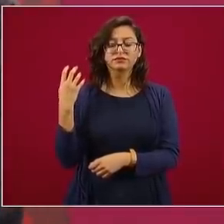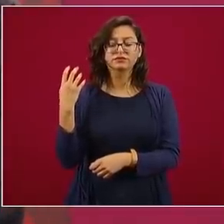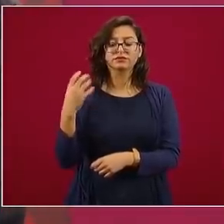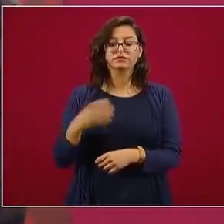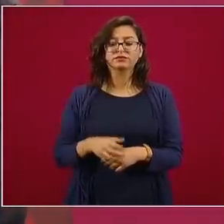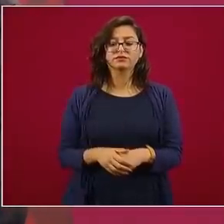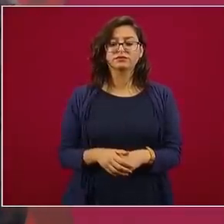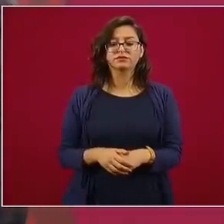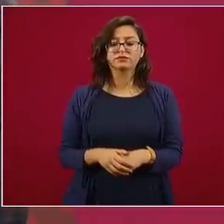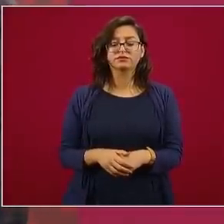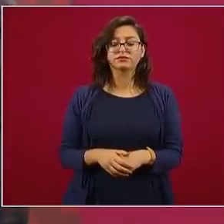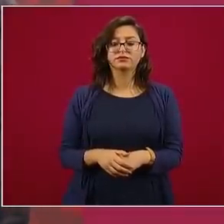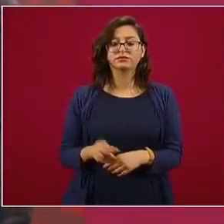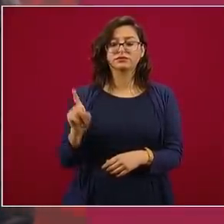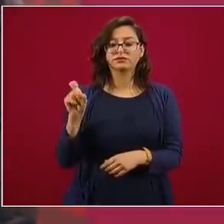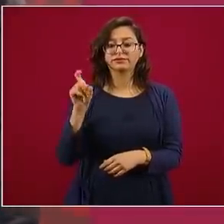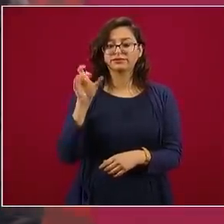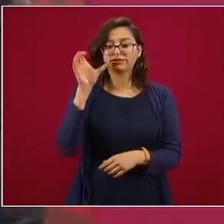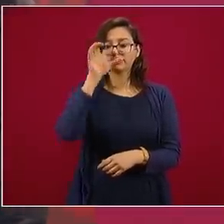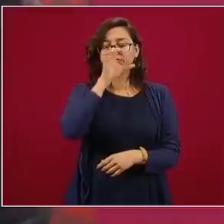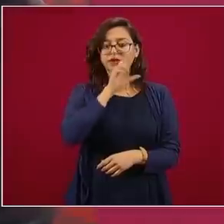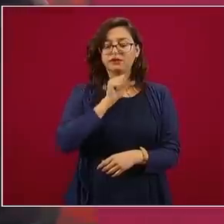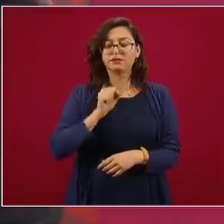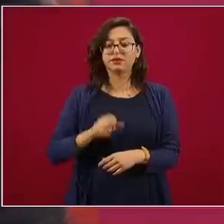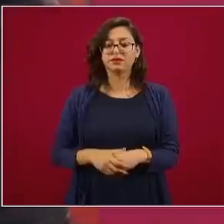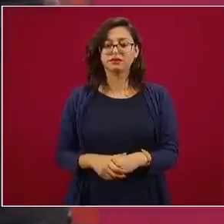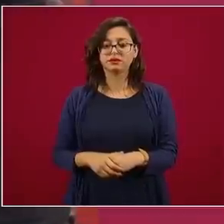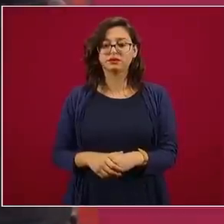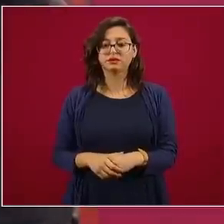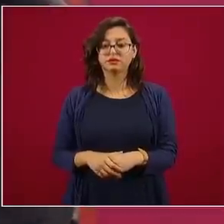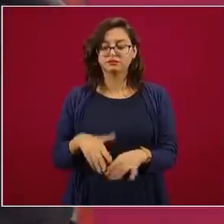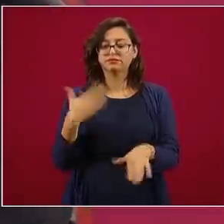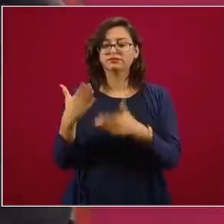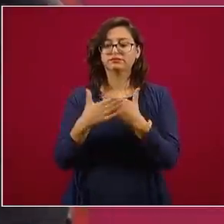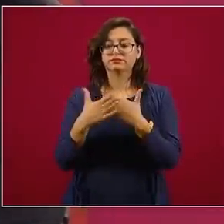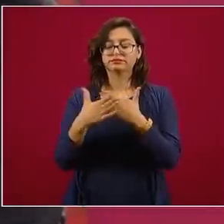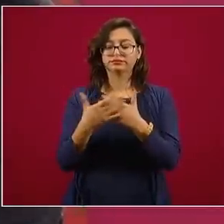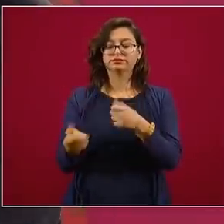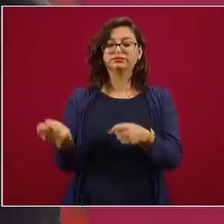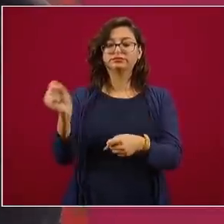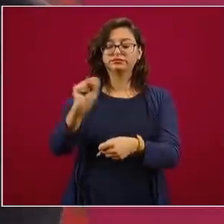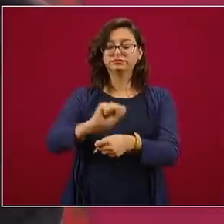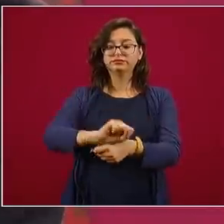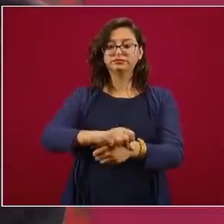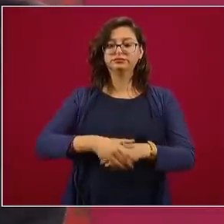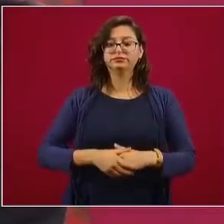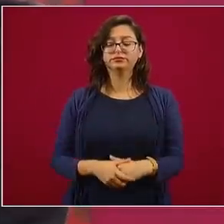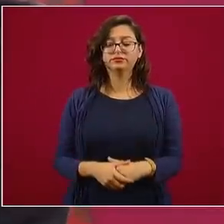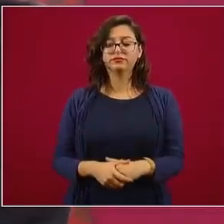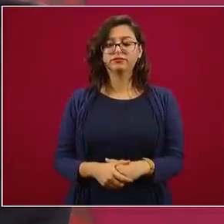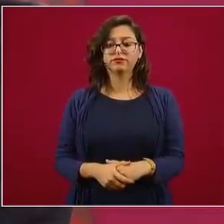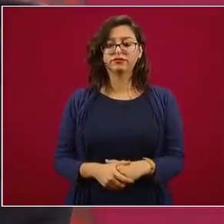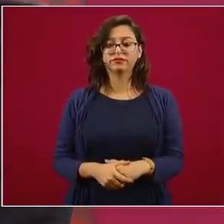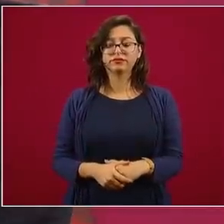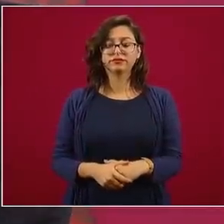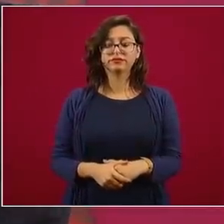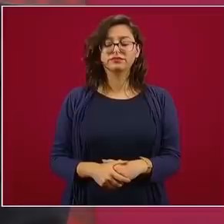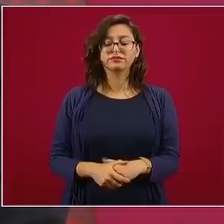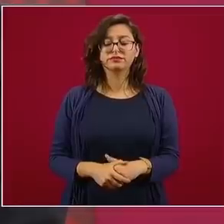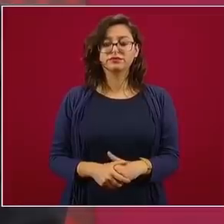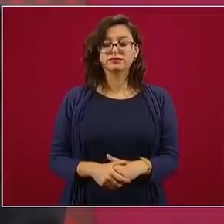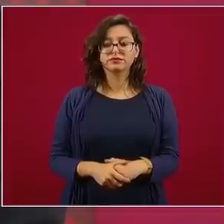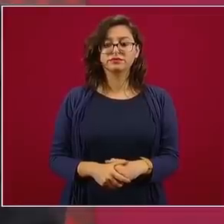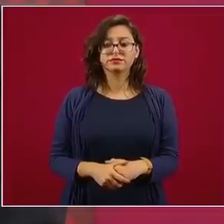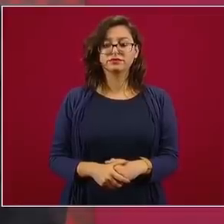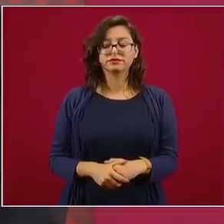llevar a cabo en Aguascalientes en la semana próxima. Y cualquier cosa